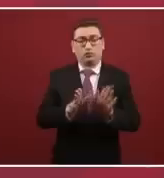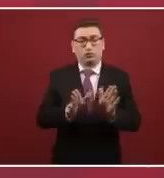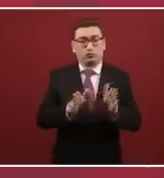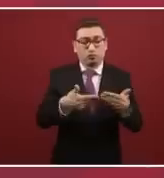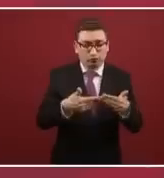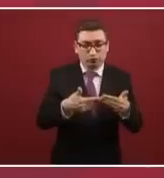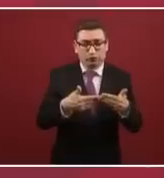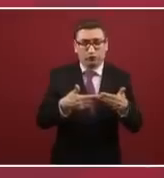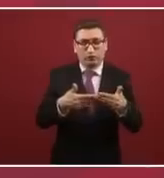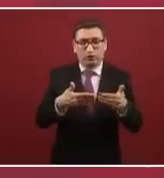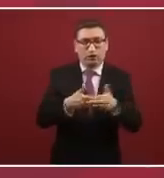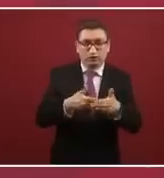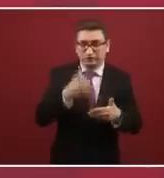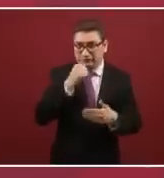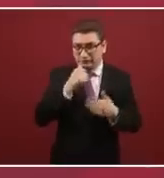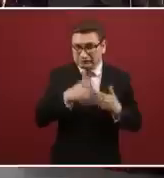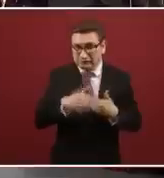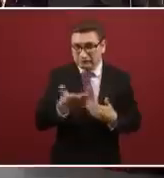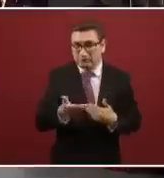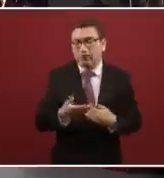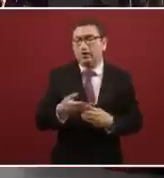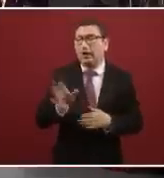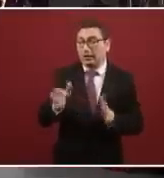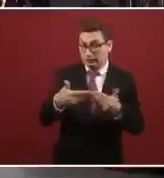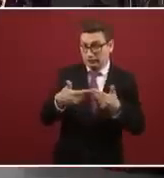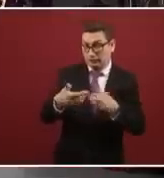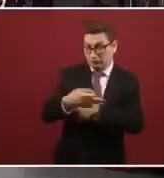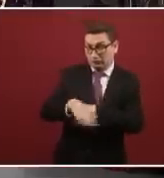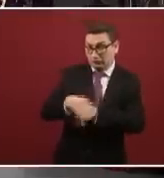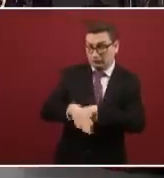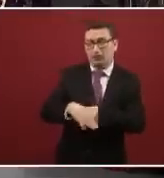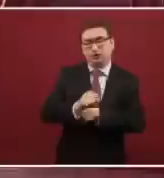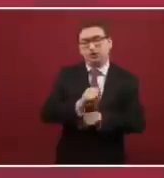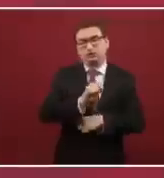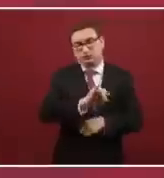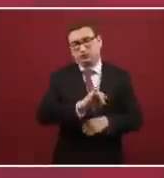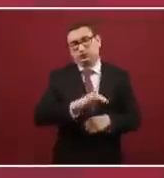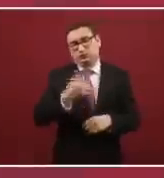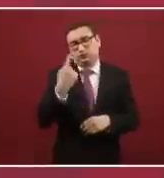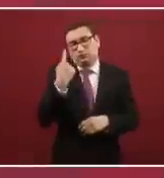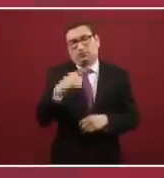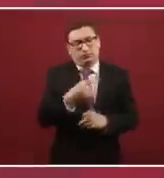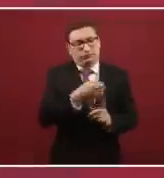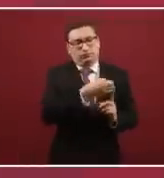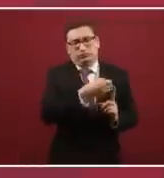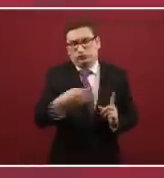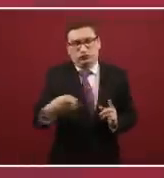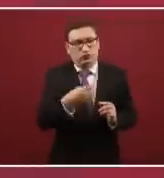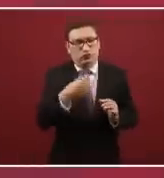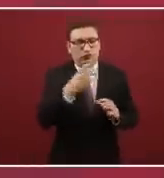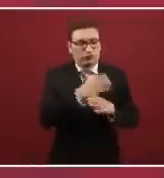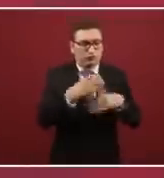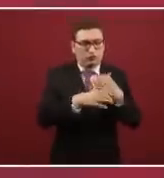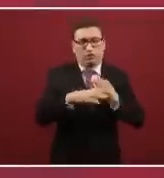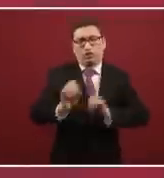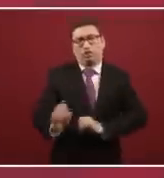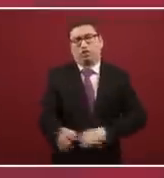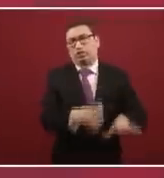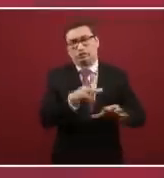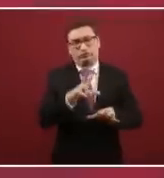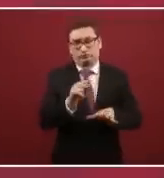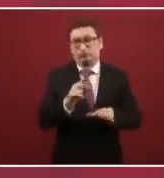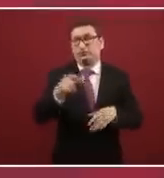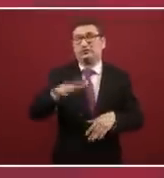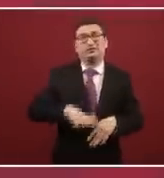son momentáneos, nada más? Sí, para poner orden. Estaba abandonado el